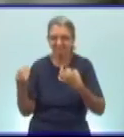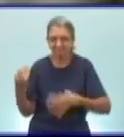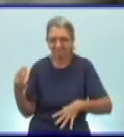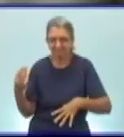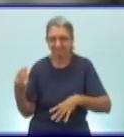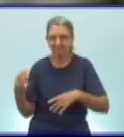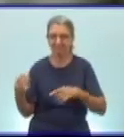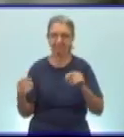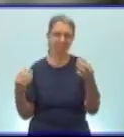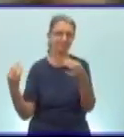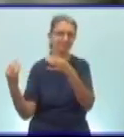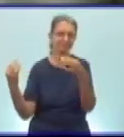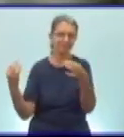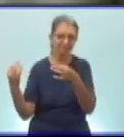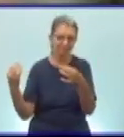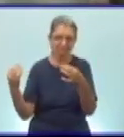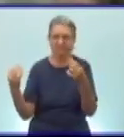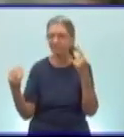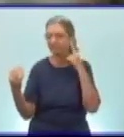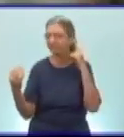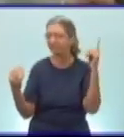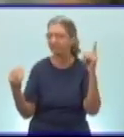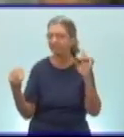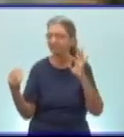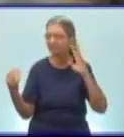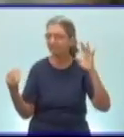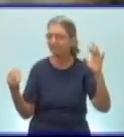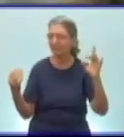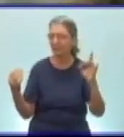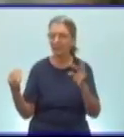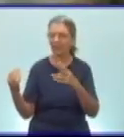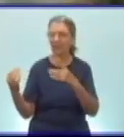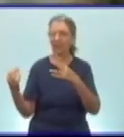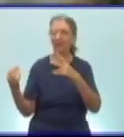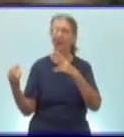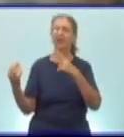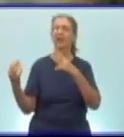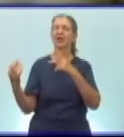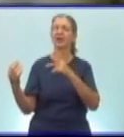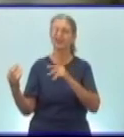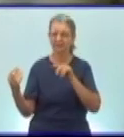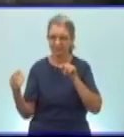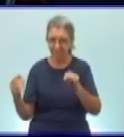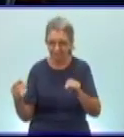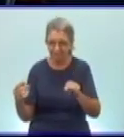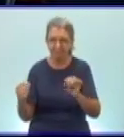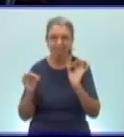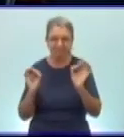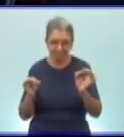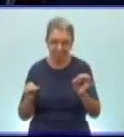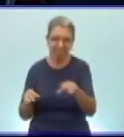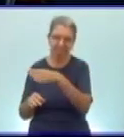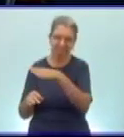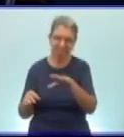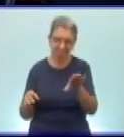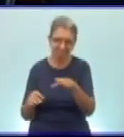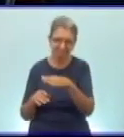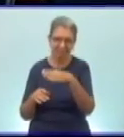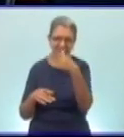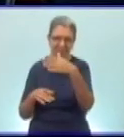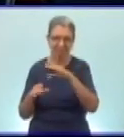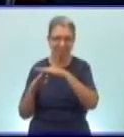o de un violín, oyes una nota que tiene una frecuencia concreta. Y ocurre lo mismo con los puentes. Aquí tenemos